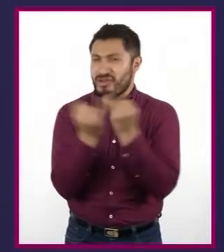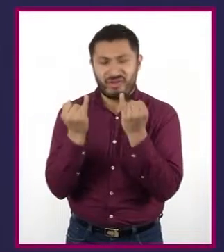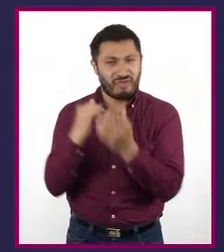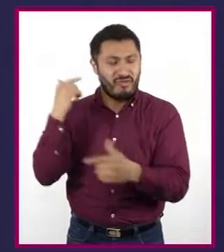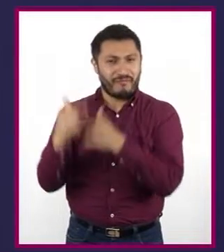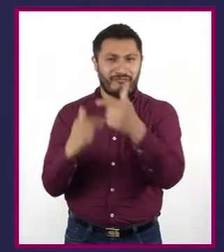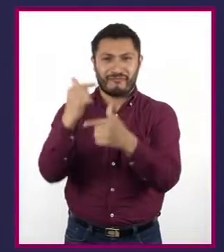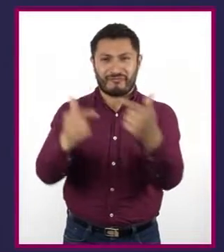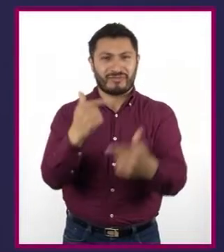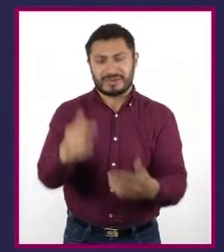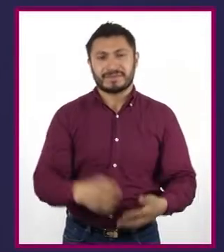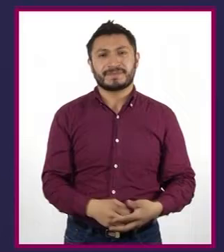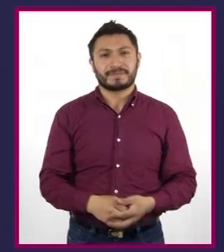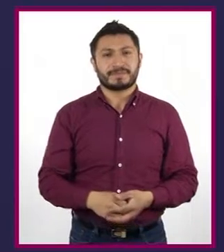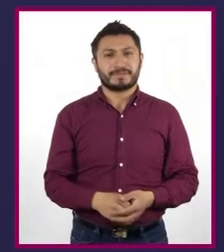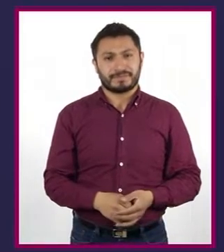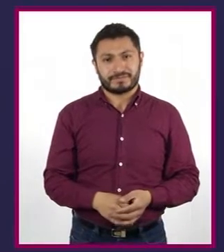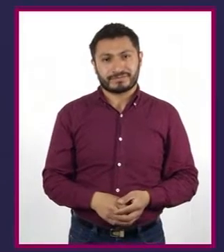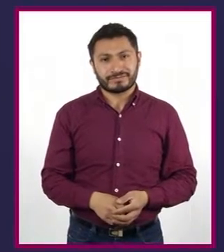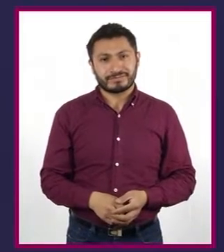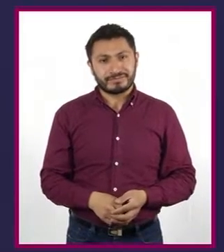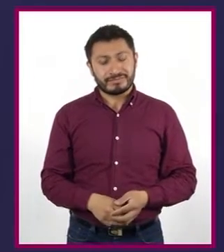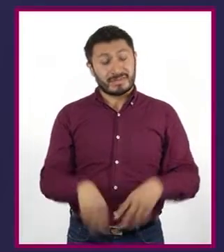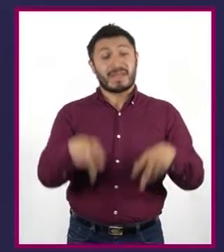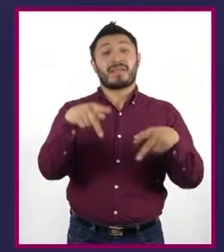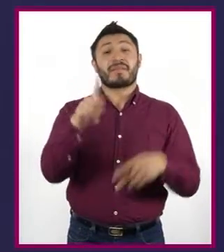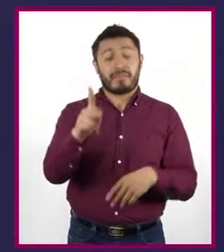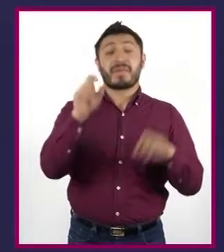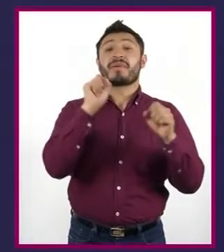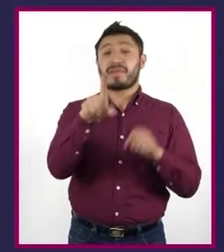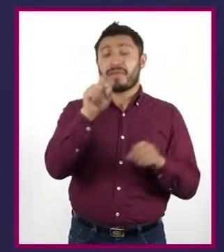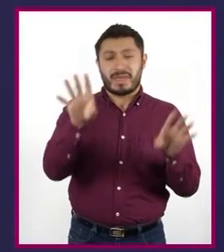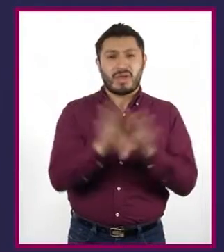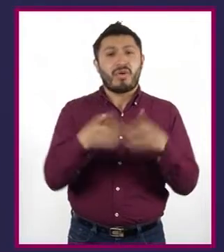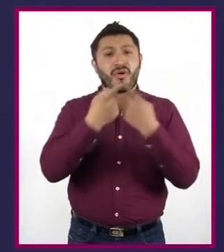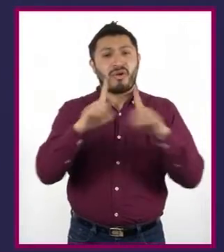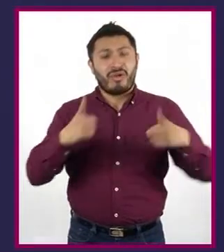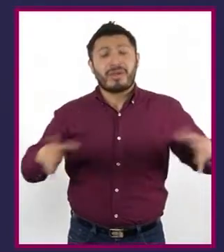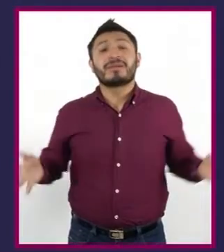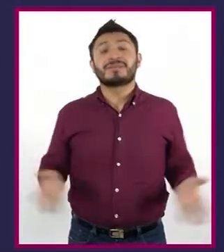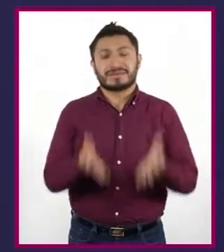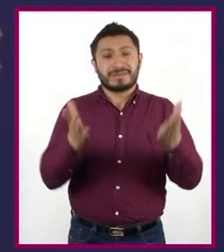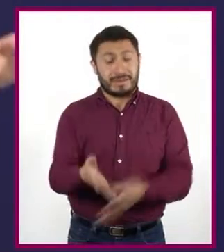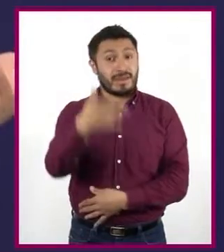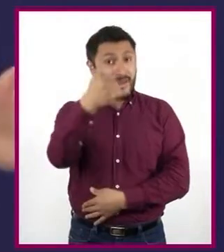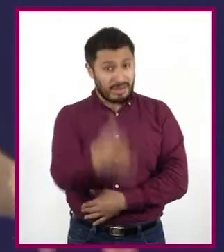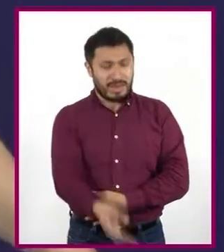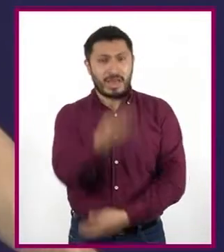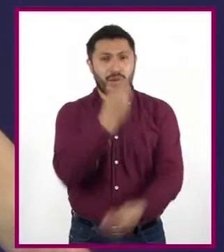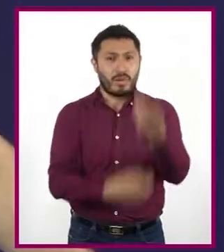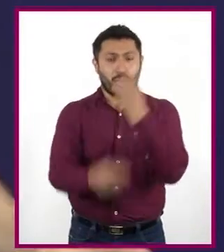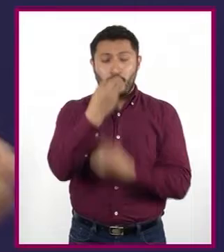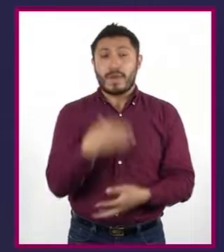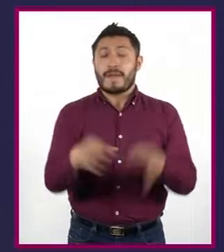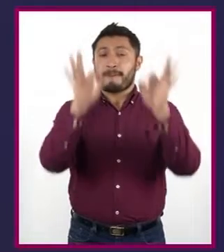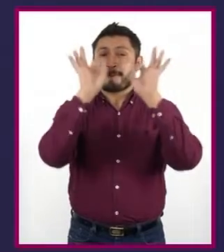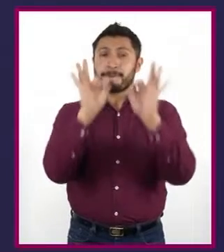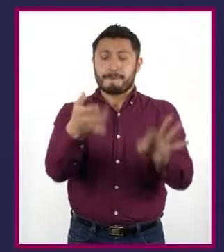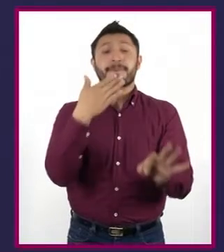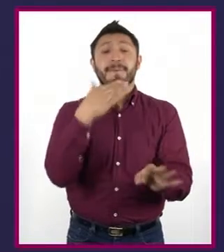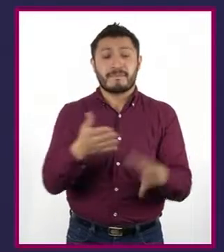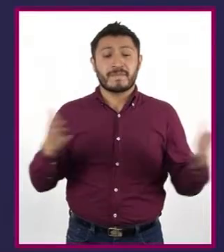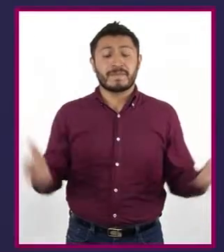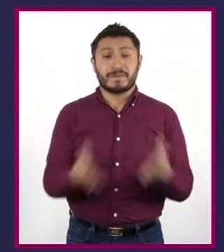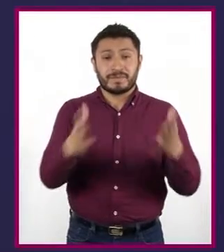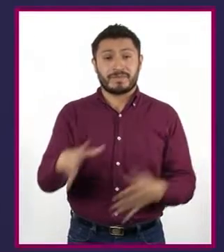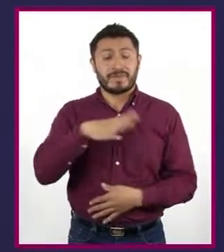demás generaciones. Pero también el desarrollo sostenible y por lo tanto la alimentación sostenible